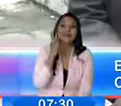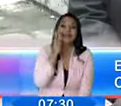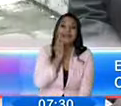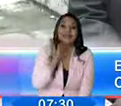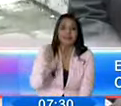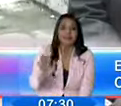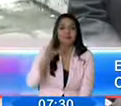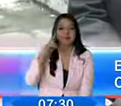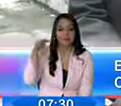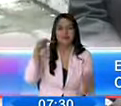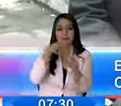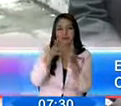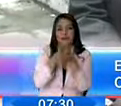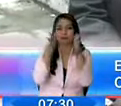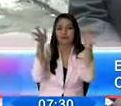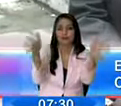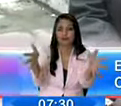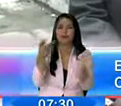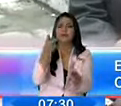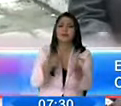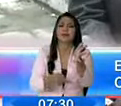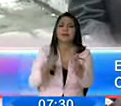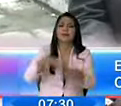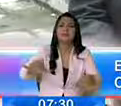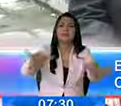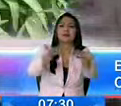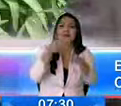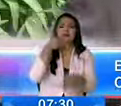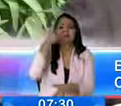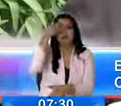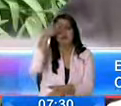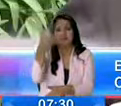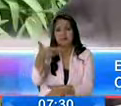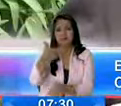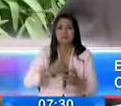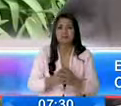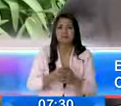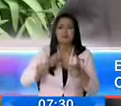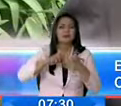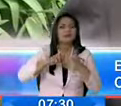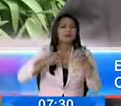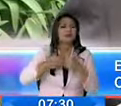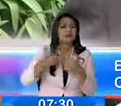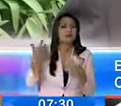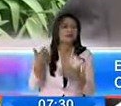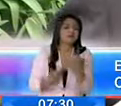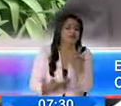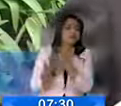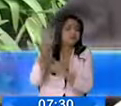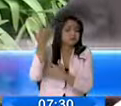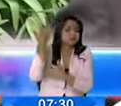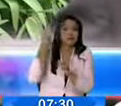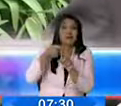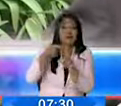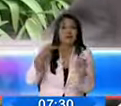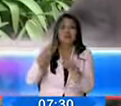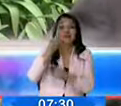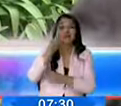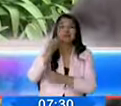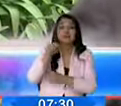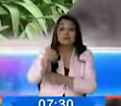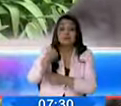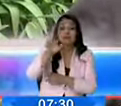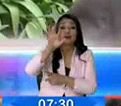tiene una visión más amplia de lo que ocurre en Medio Oriente. Este es un problema larguísimo que viene desde